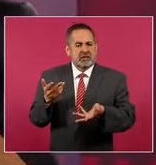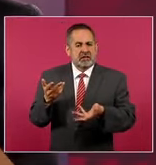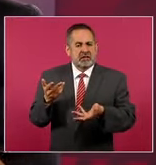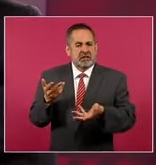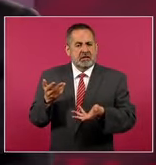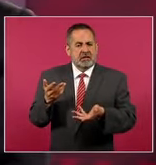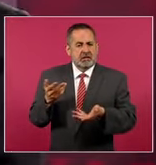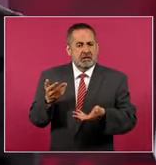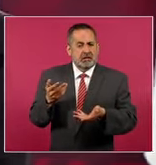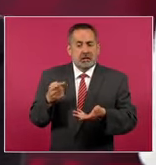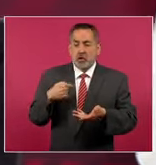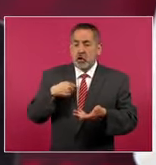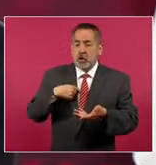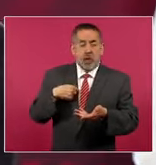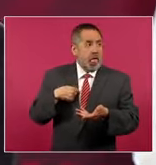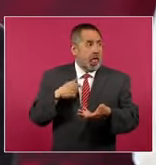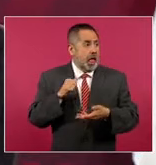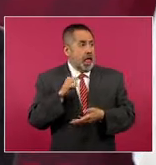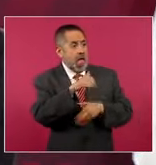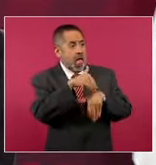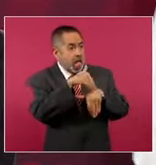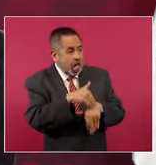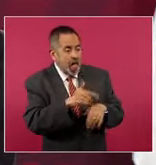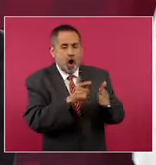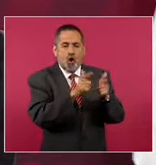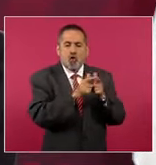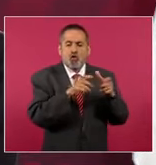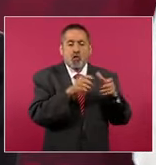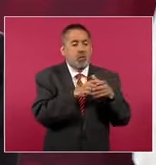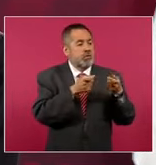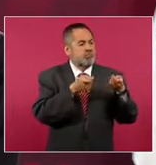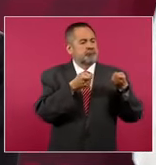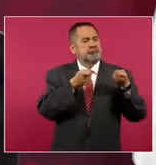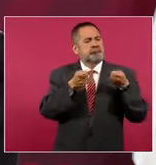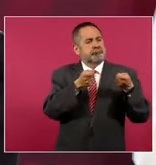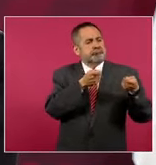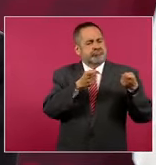servir a grupos de poder